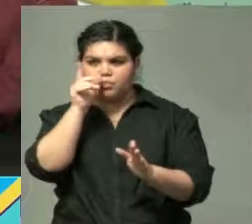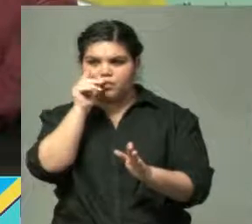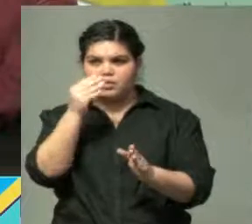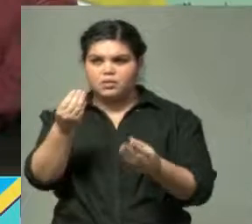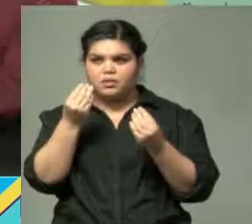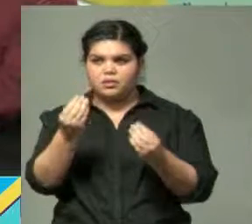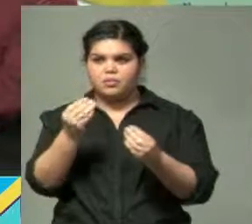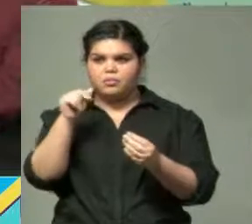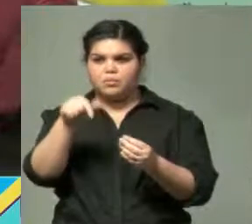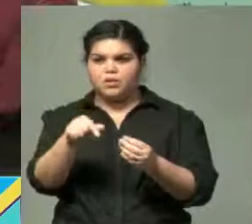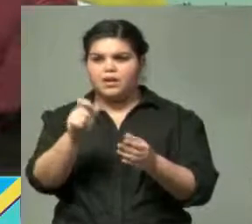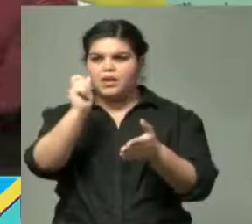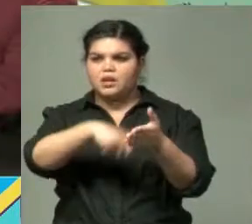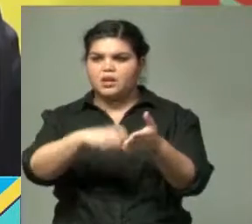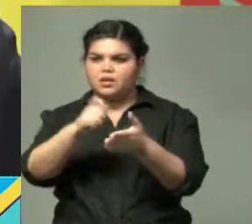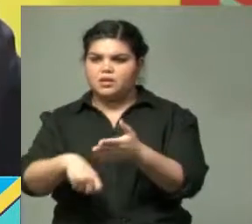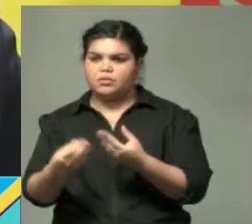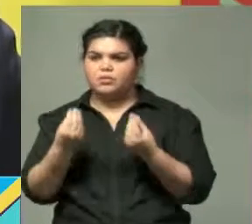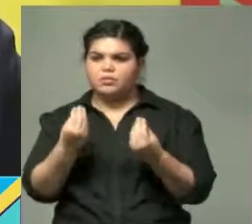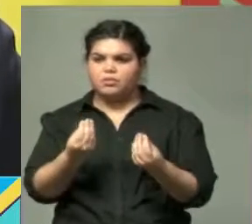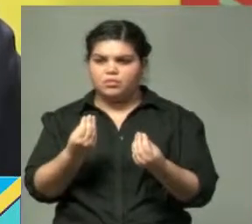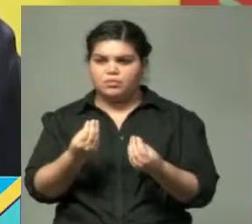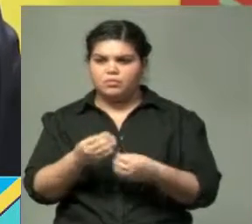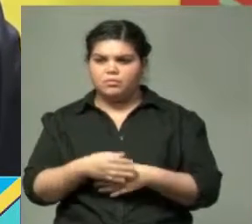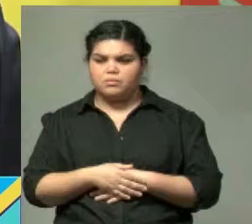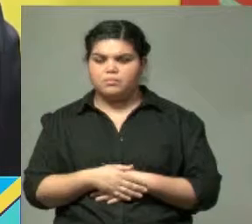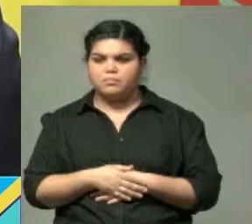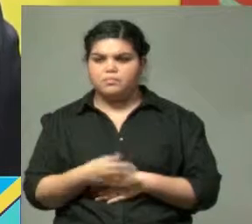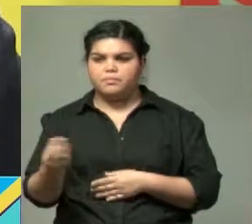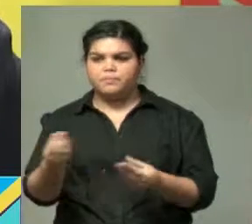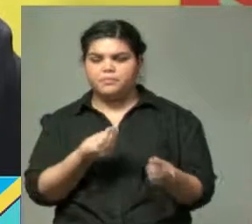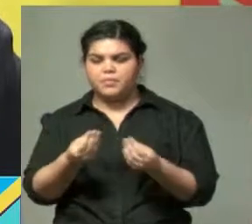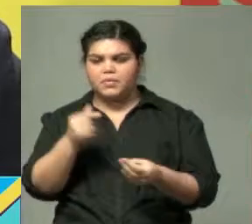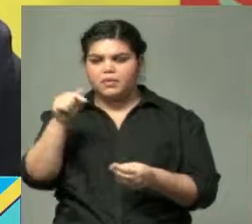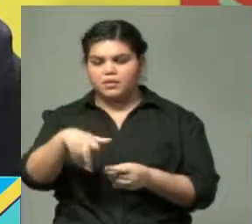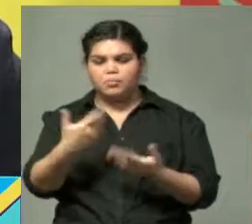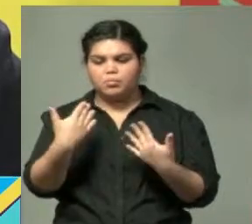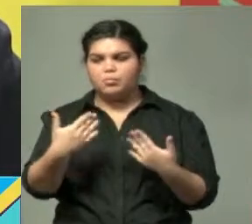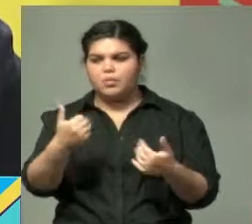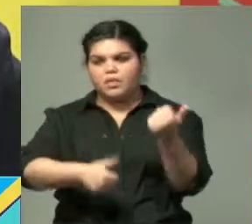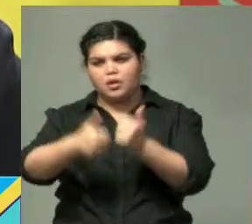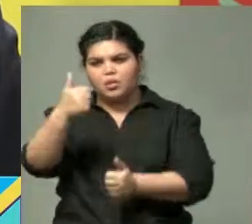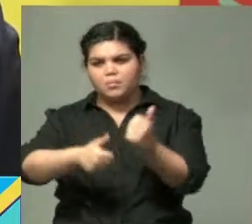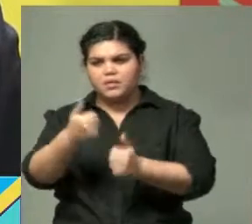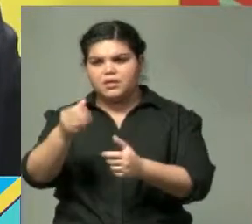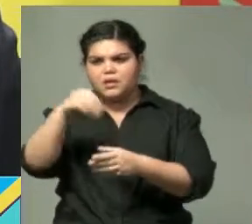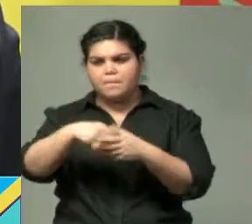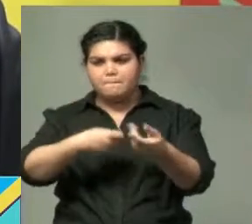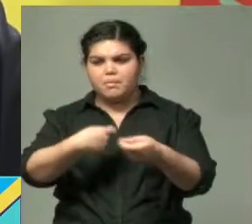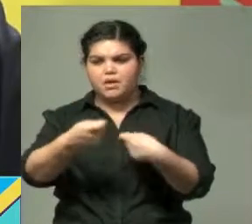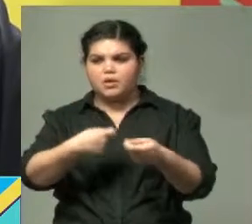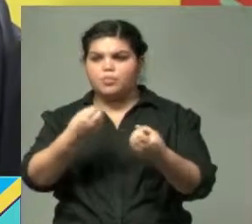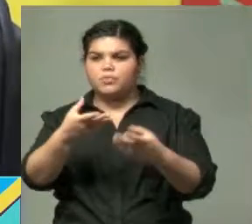los esquemas de registración para que también produzca competitividad dentro del mercado, porque obviamente una empresa que trabaja